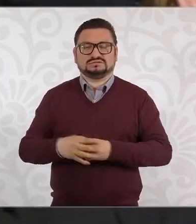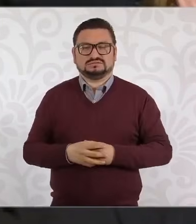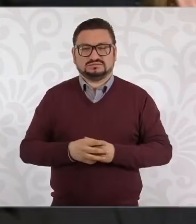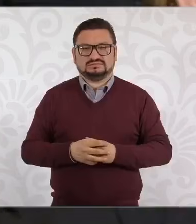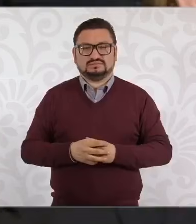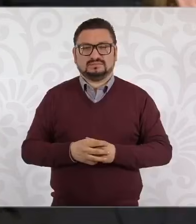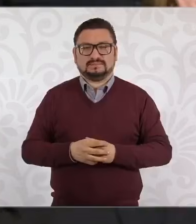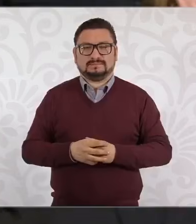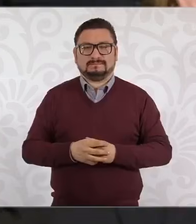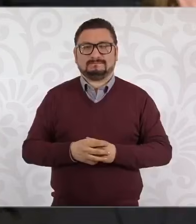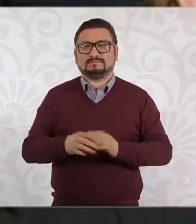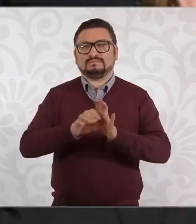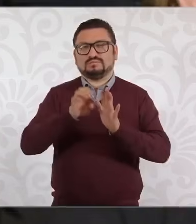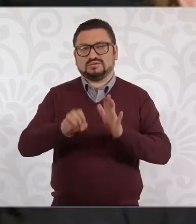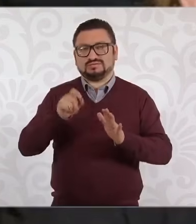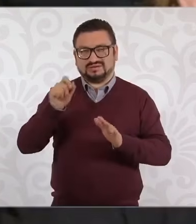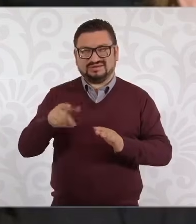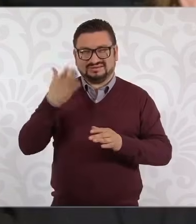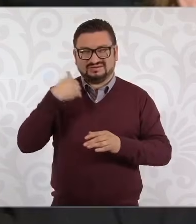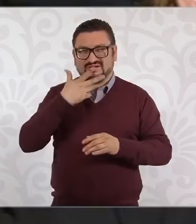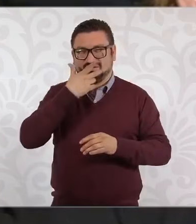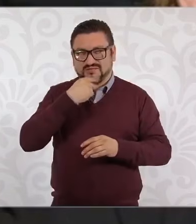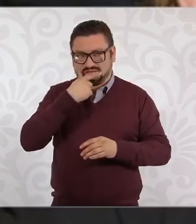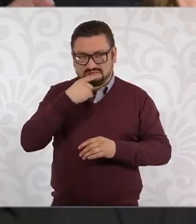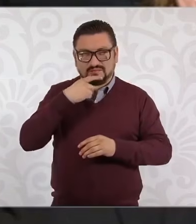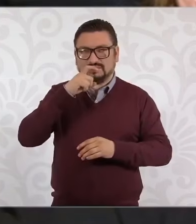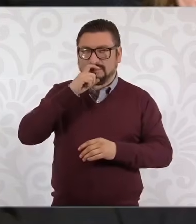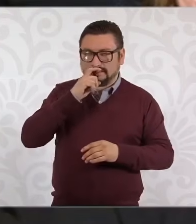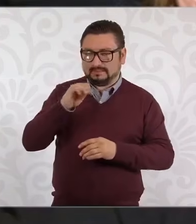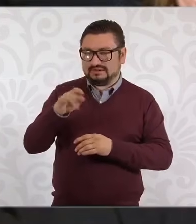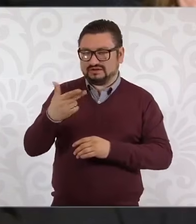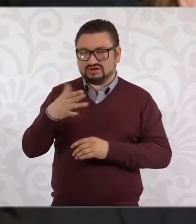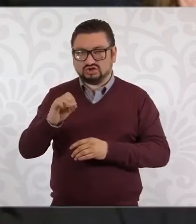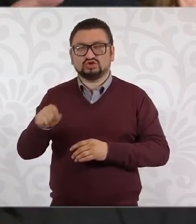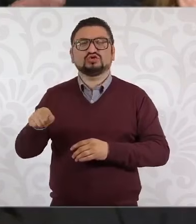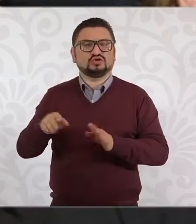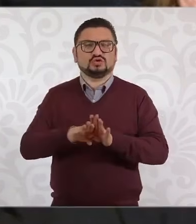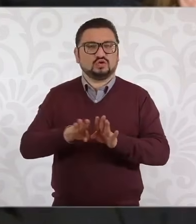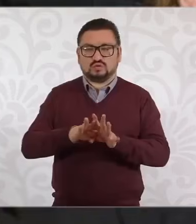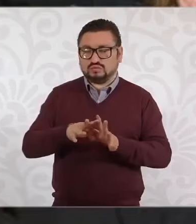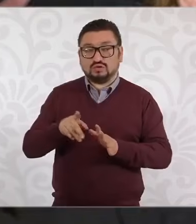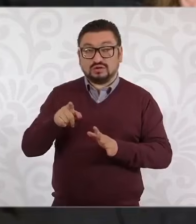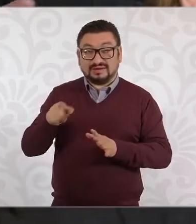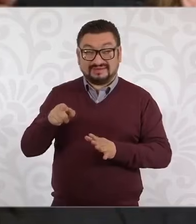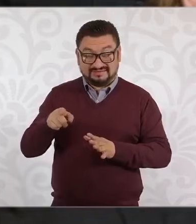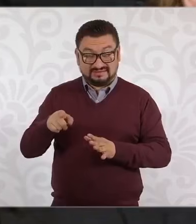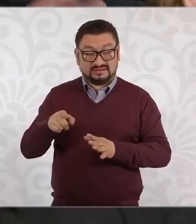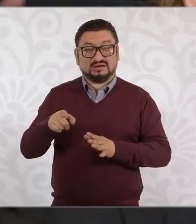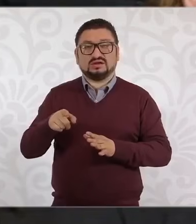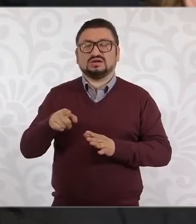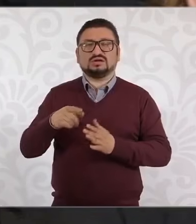la cuestión esta con el Mencho, de que no se pudo garantizar que lo que hubiera dentro de ahí,